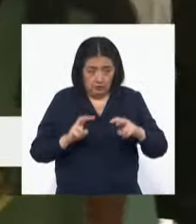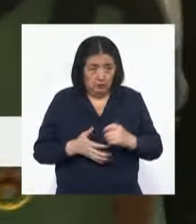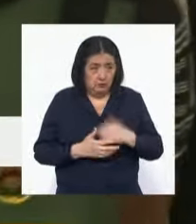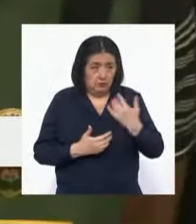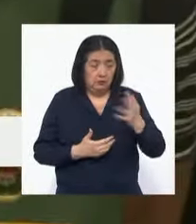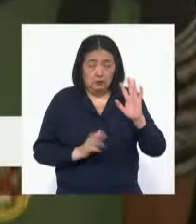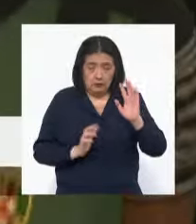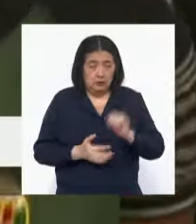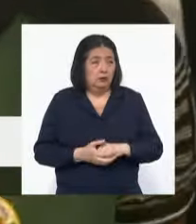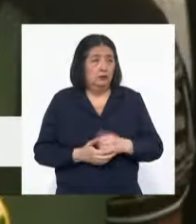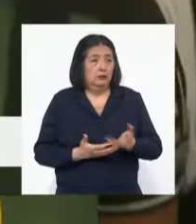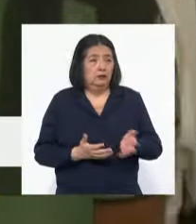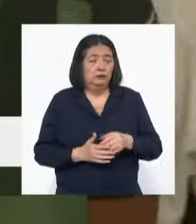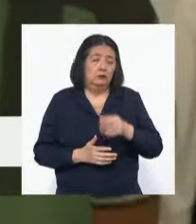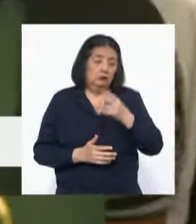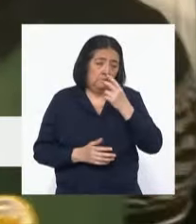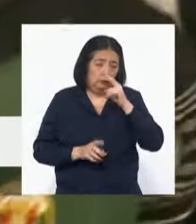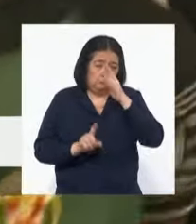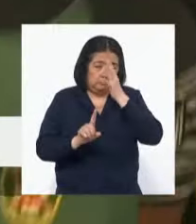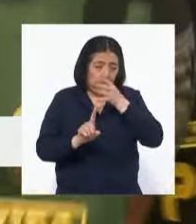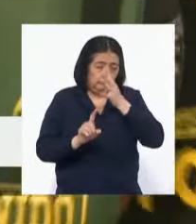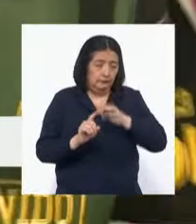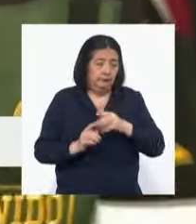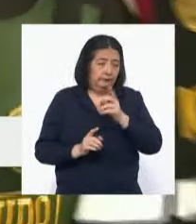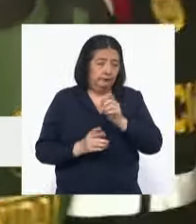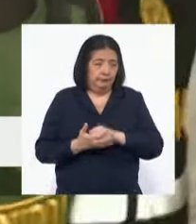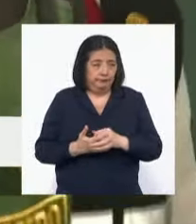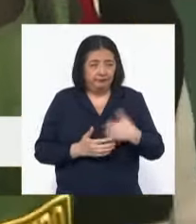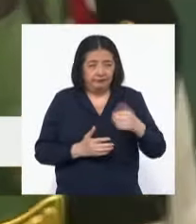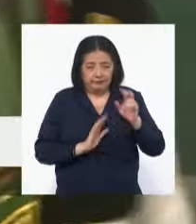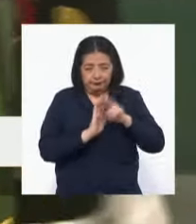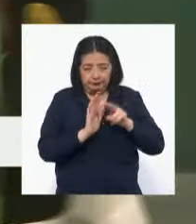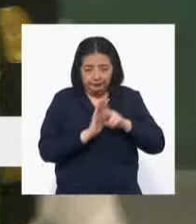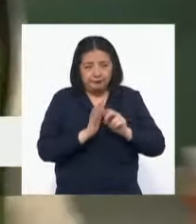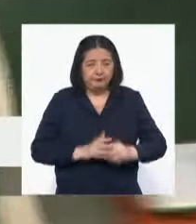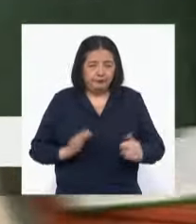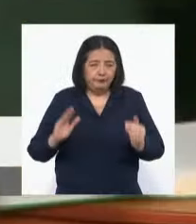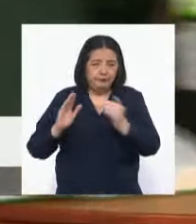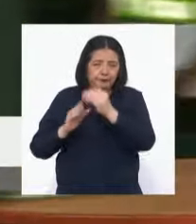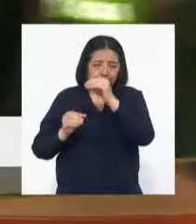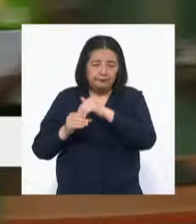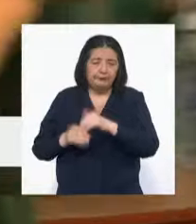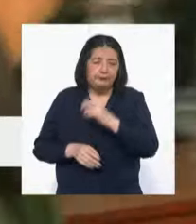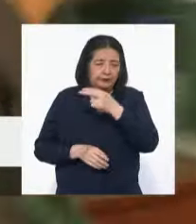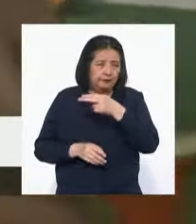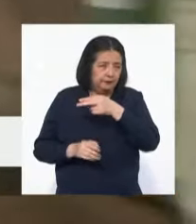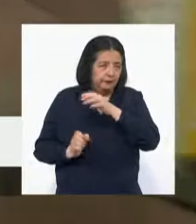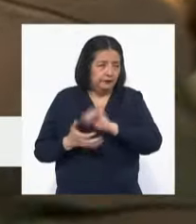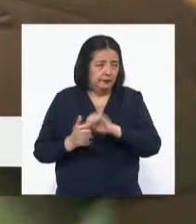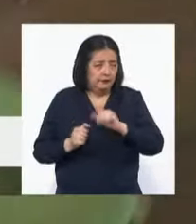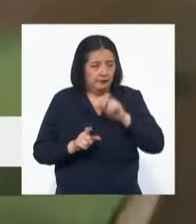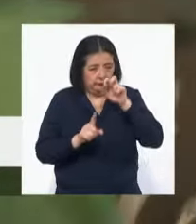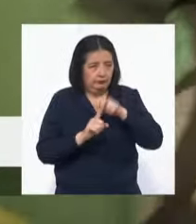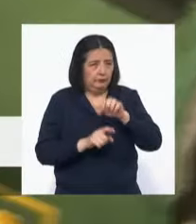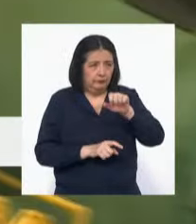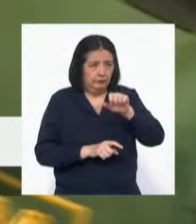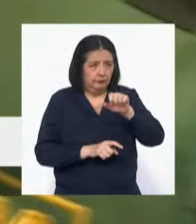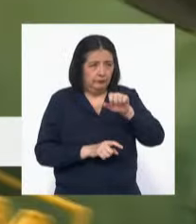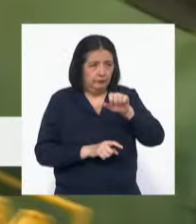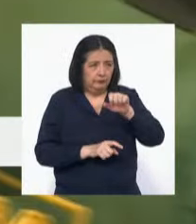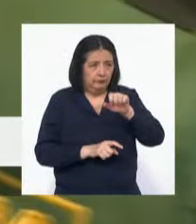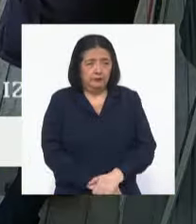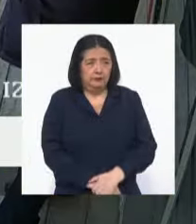las pericias morfológicas ha podido, pues teníamos videos de la Caja Huancayo en lo cual se ha podido identificar plenamente, motivo por el cual